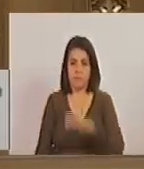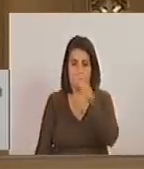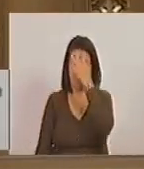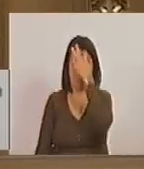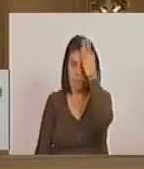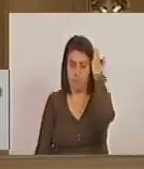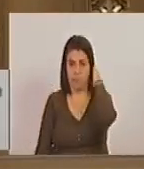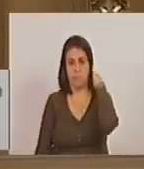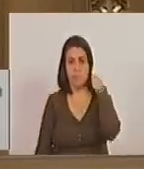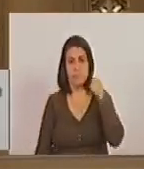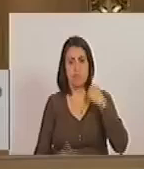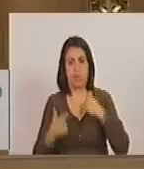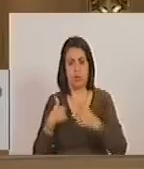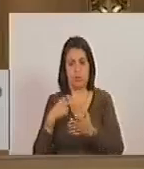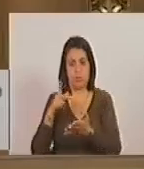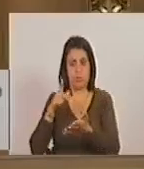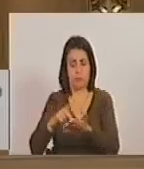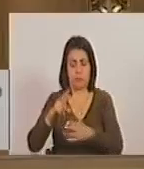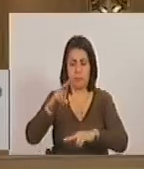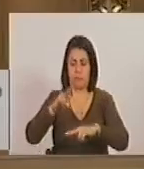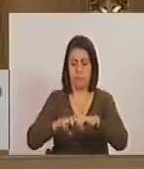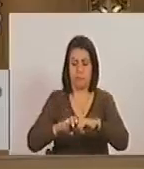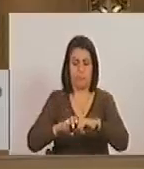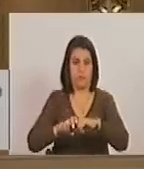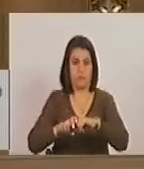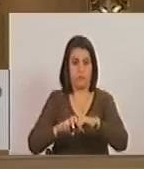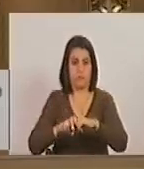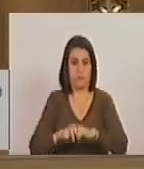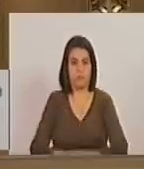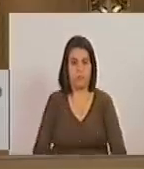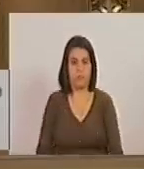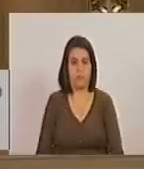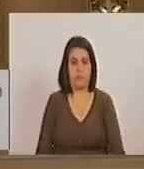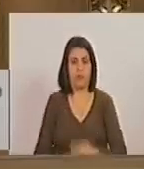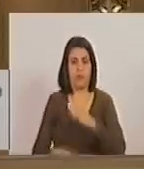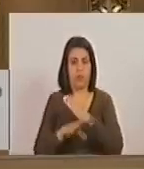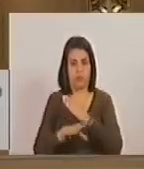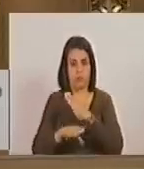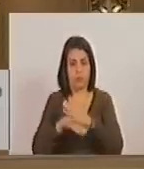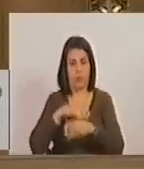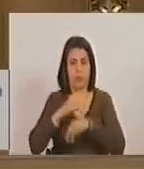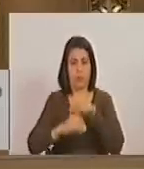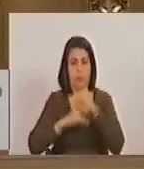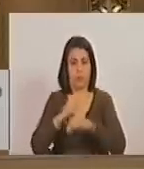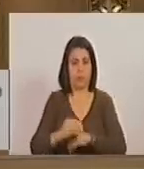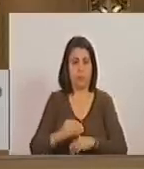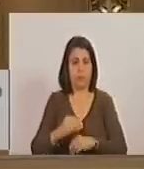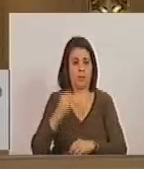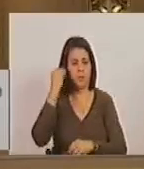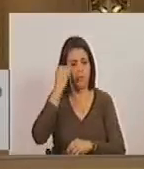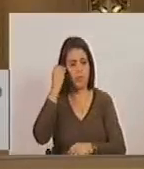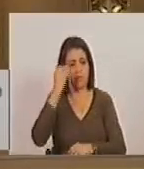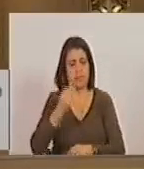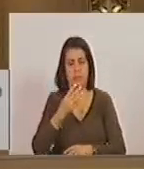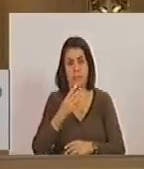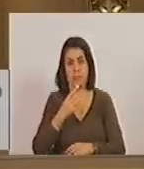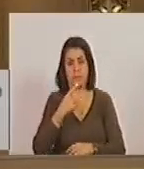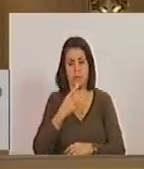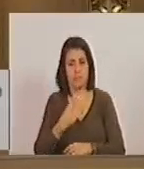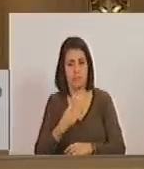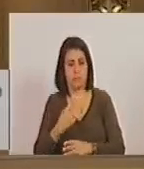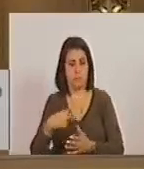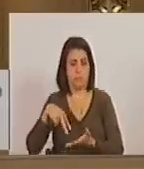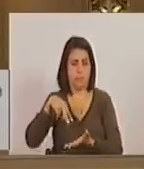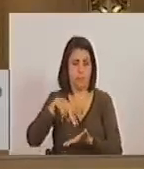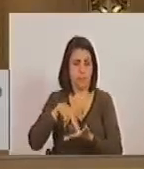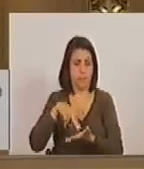llego al espacio y me senté en el espacio. Pues todavía hemos construido, pero tenemos que seguir construyendo. Me pararon